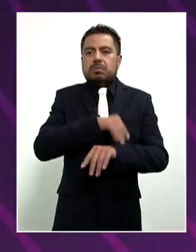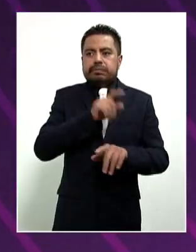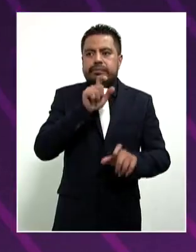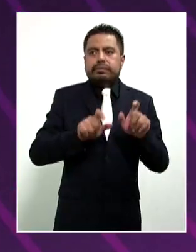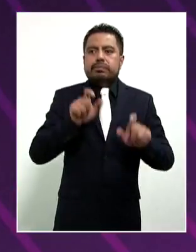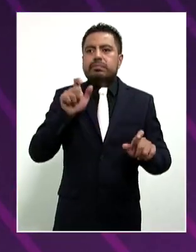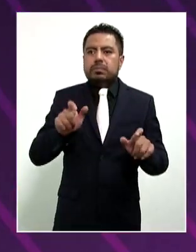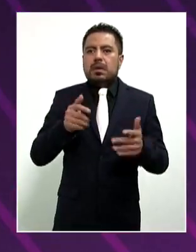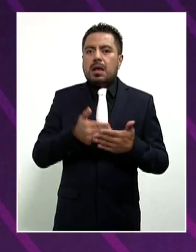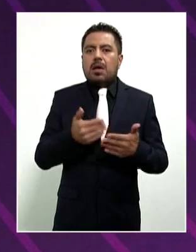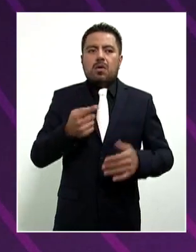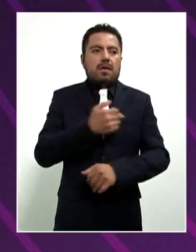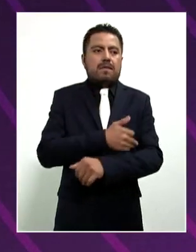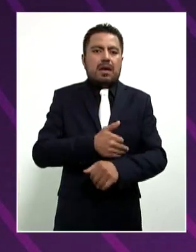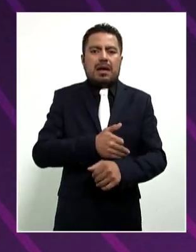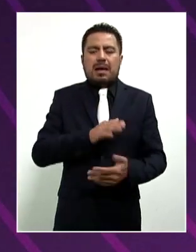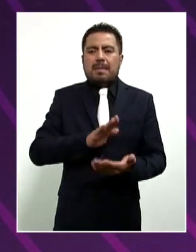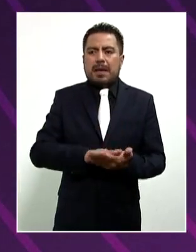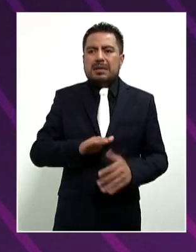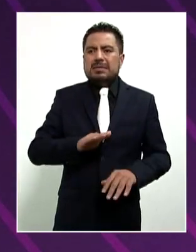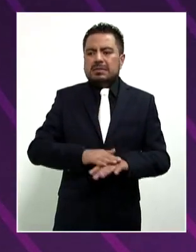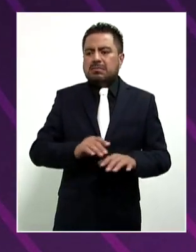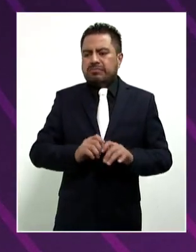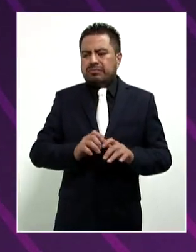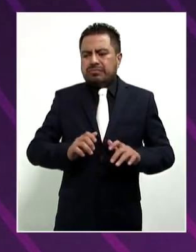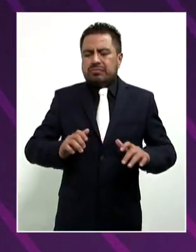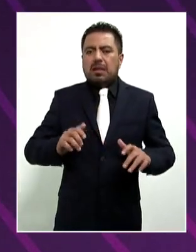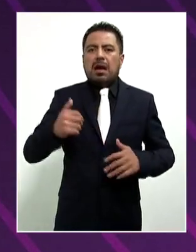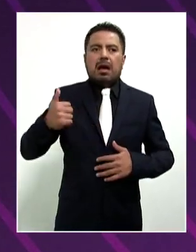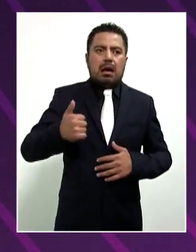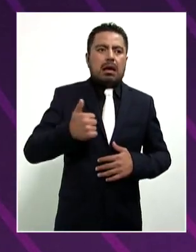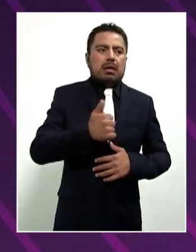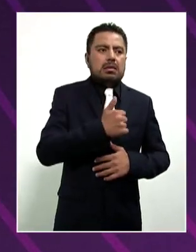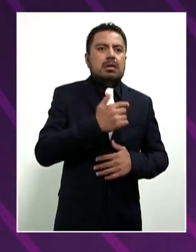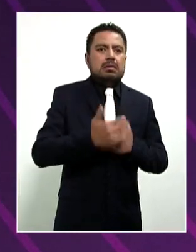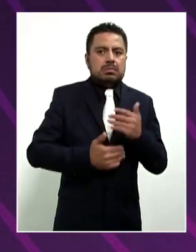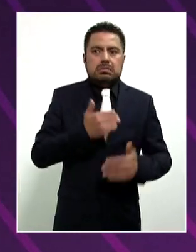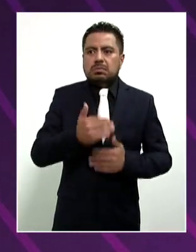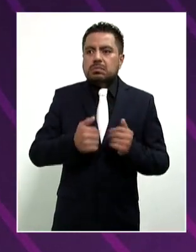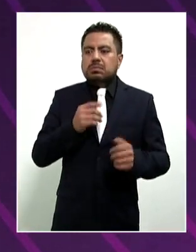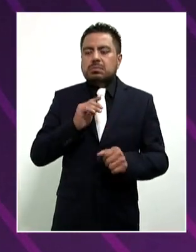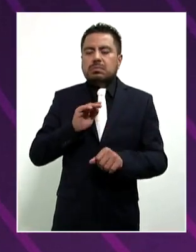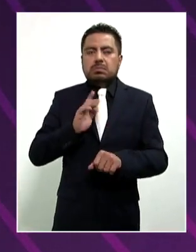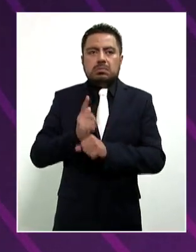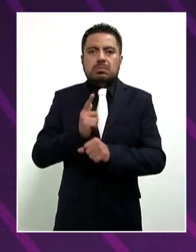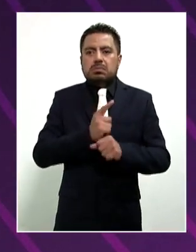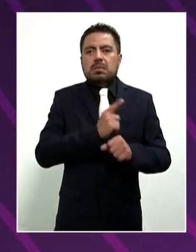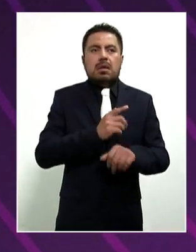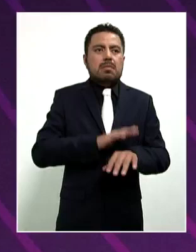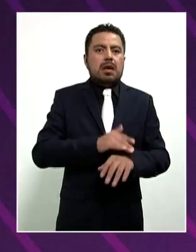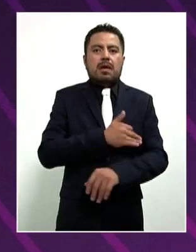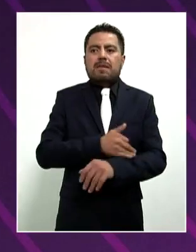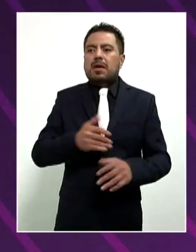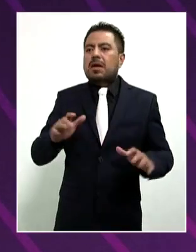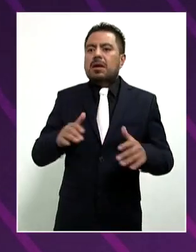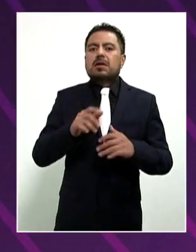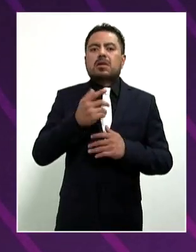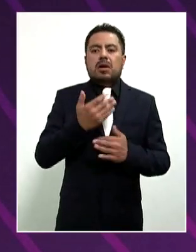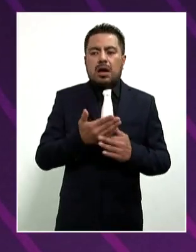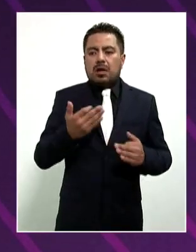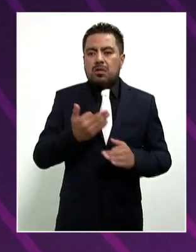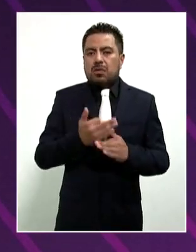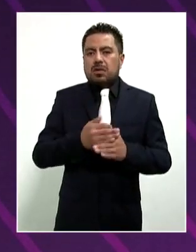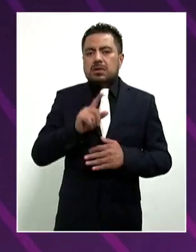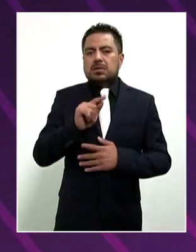llegando y a una familiarización. O sea, cada vez está más claro que están llegando familias. Y ahorita el